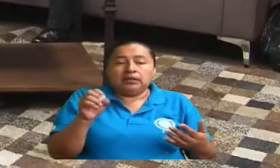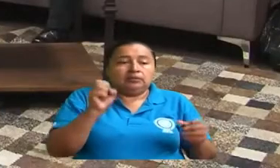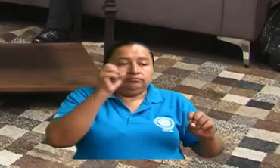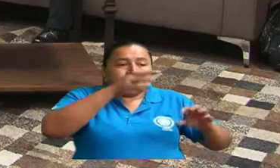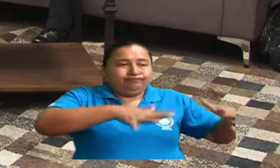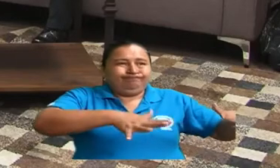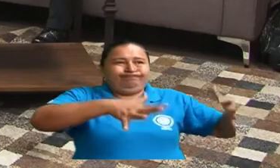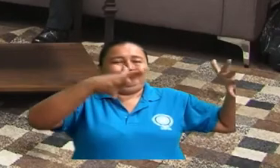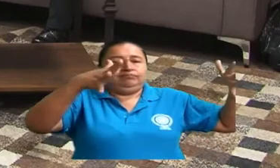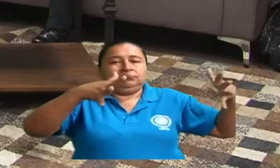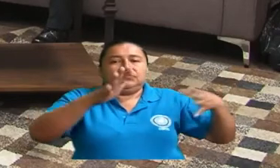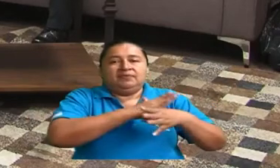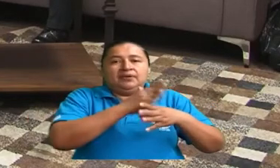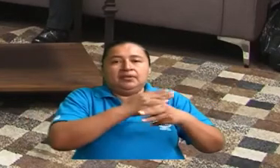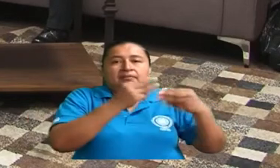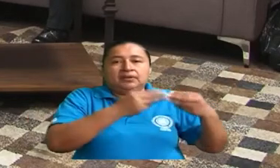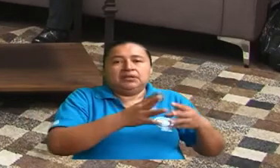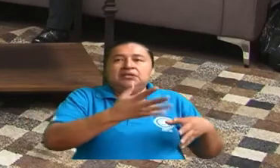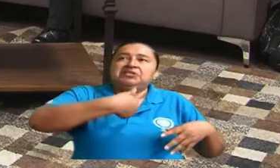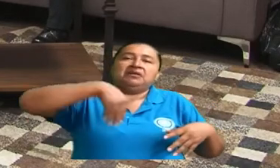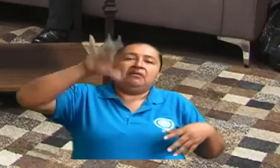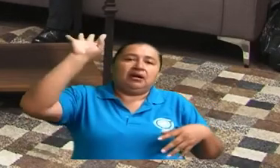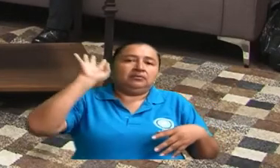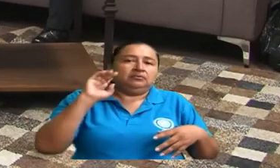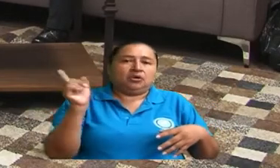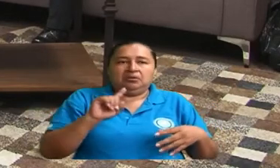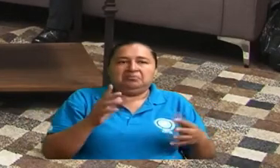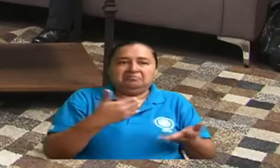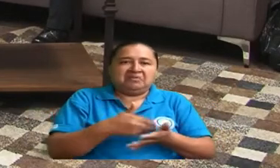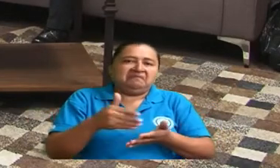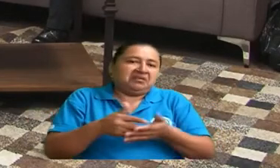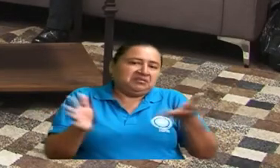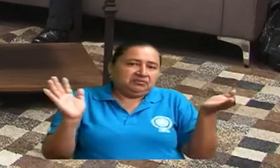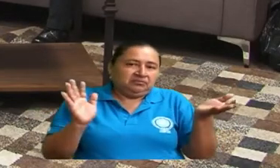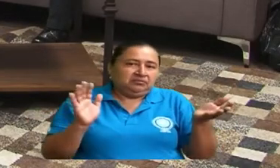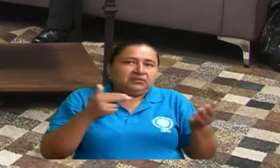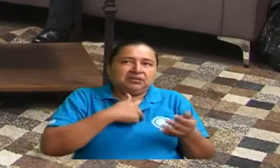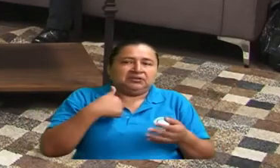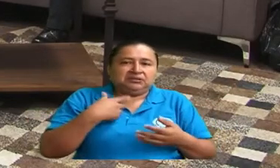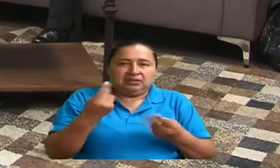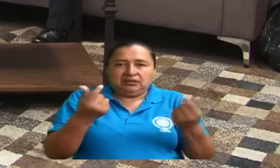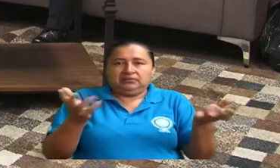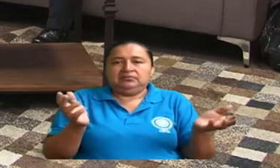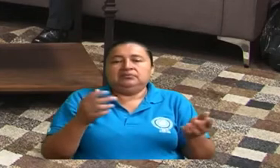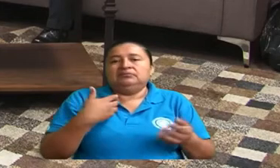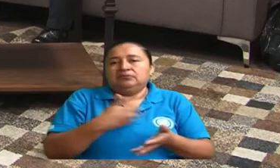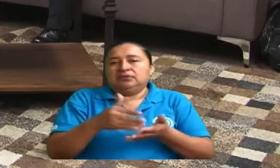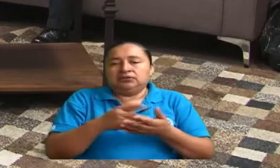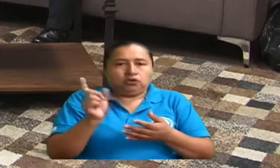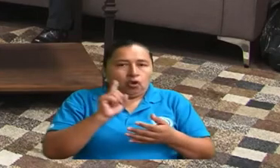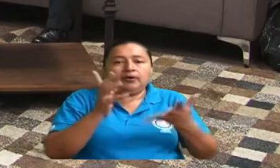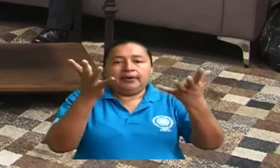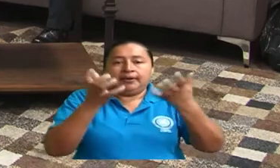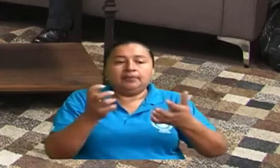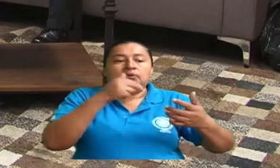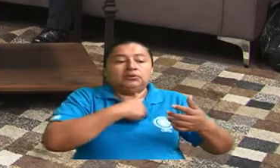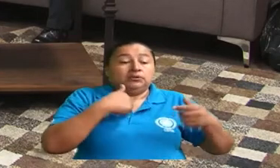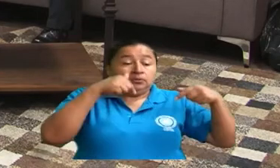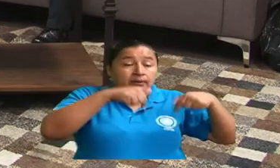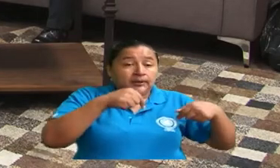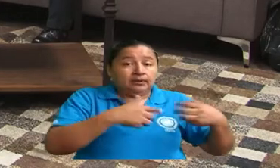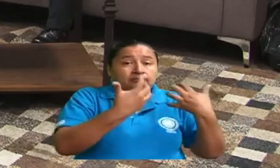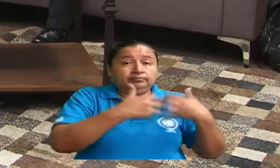toneladas de diferentes tipos de materiales y sacarlo afuera. Eso es lo más fácil del mundo, hacer reales así. Ok. Ya, sino lo que nosotros queremos, por ejemplo,